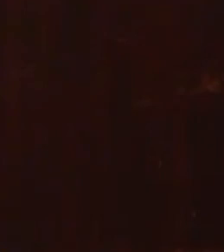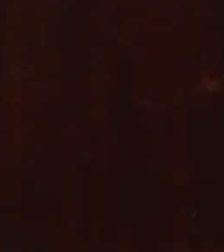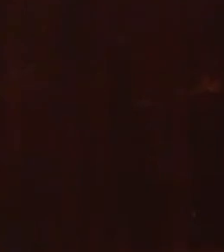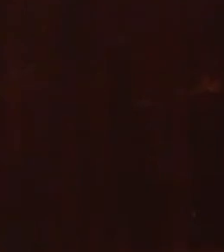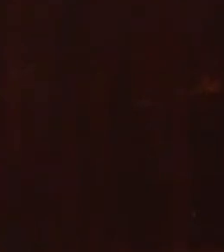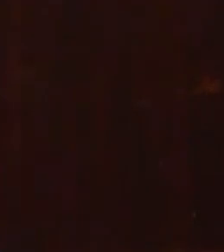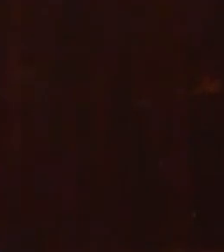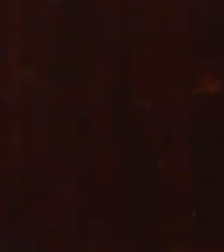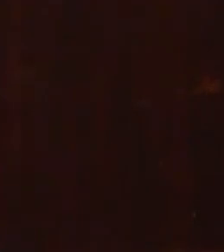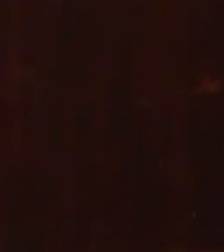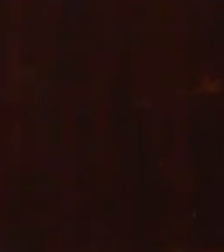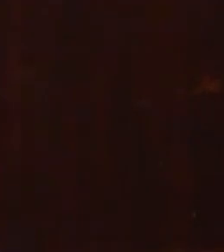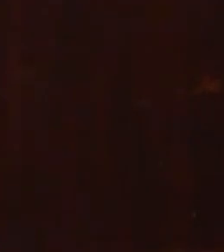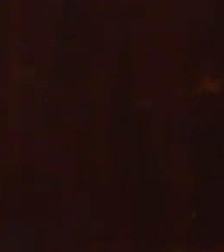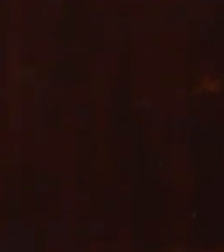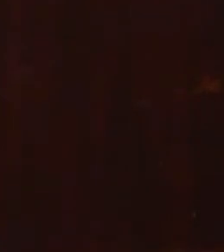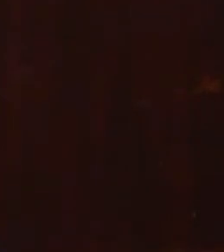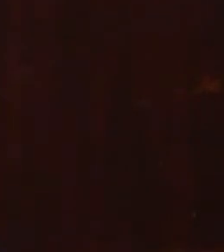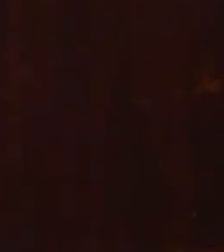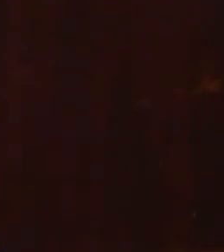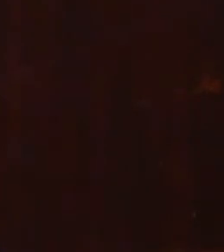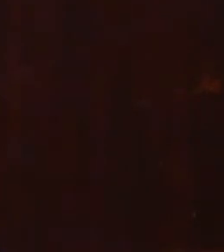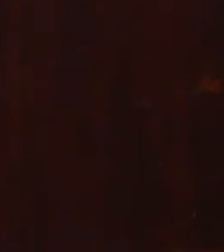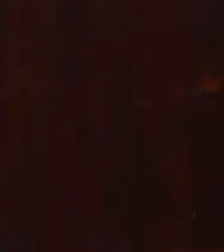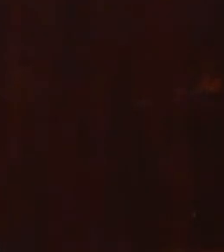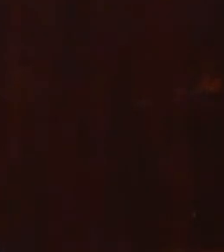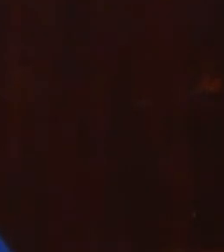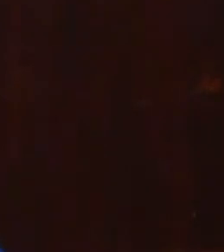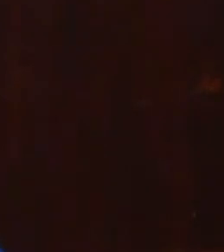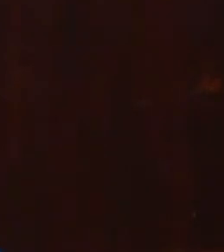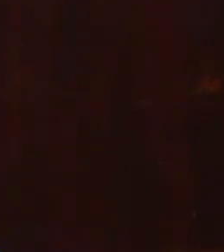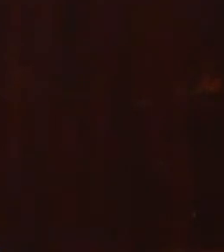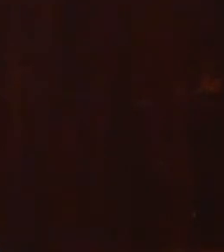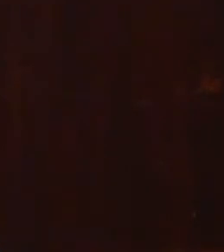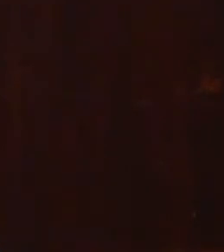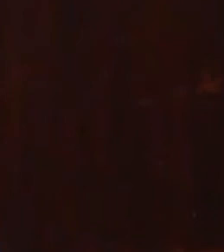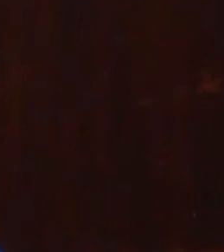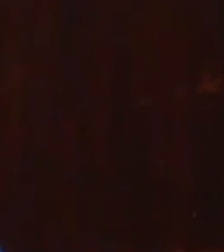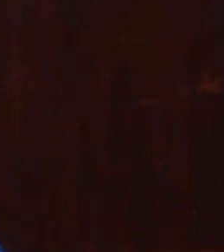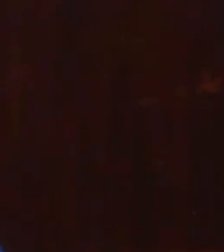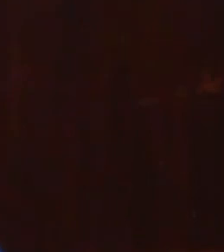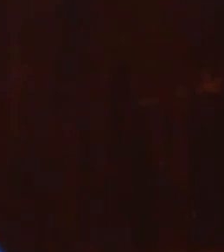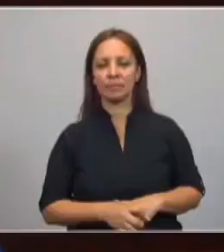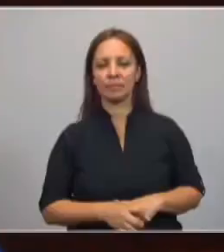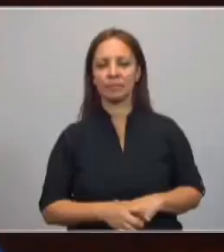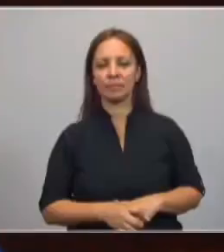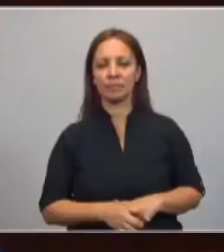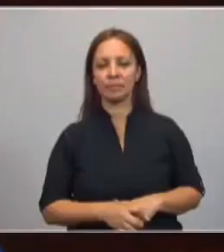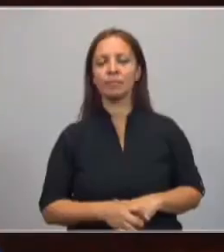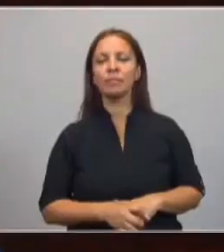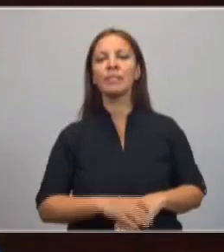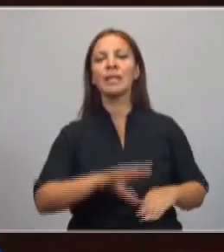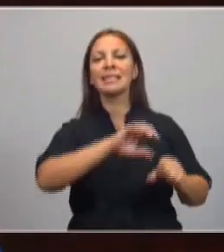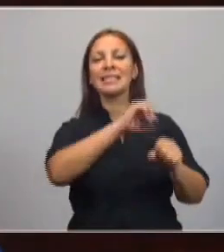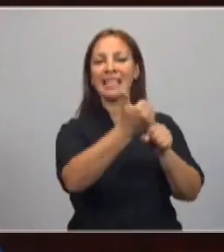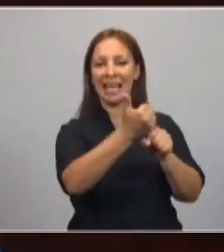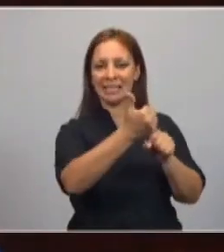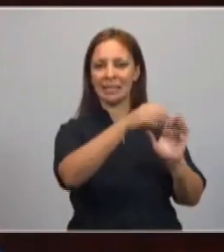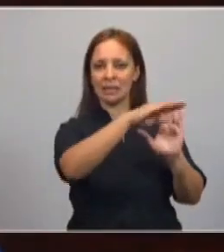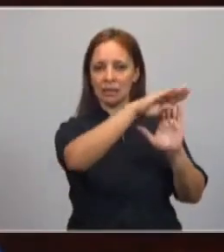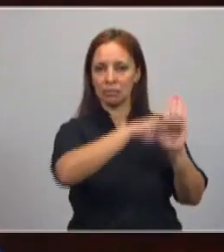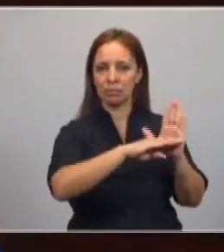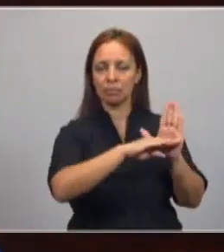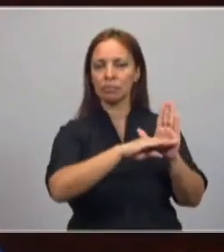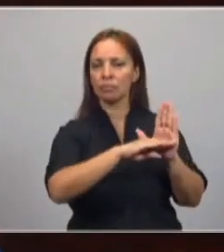para el saqueo de recursos provinciales que se viene realizando. 6. El firme rechazo